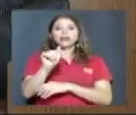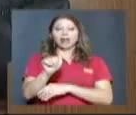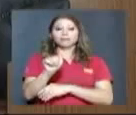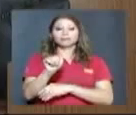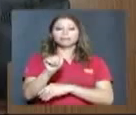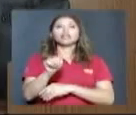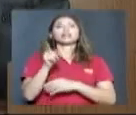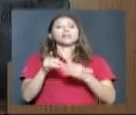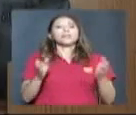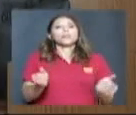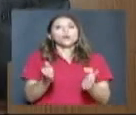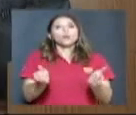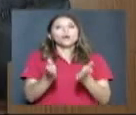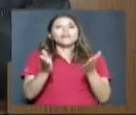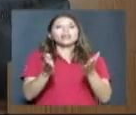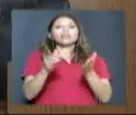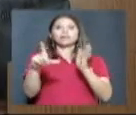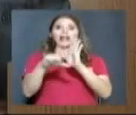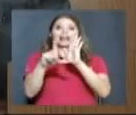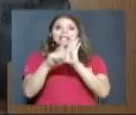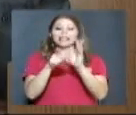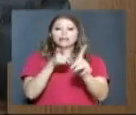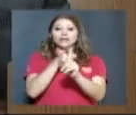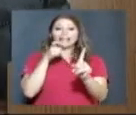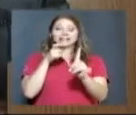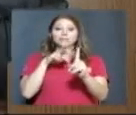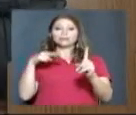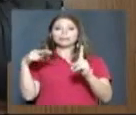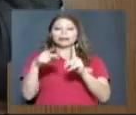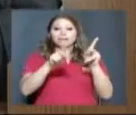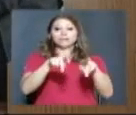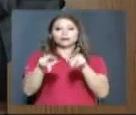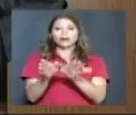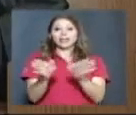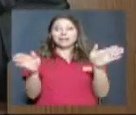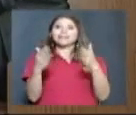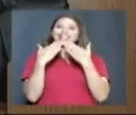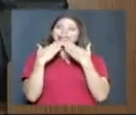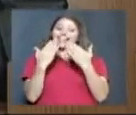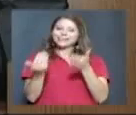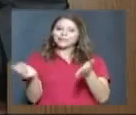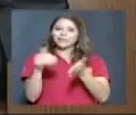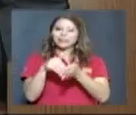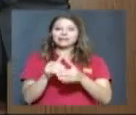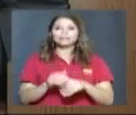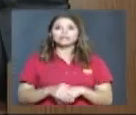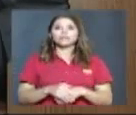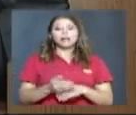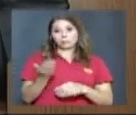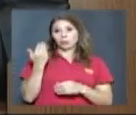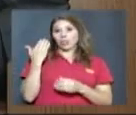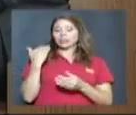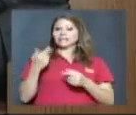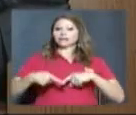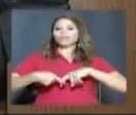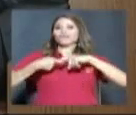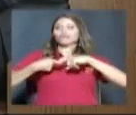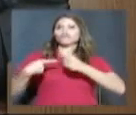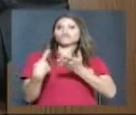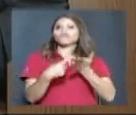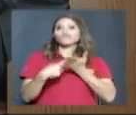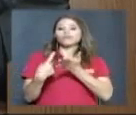una legislación desde la iniciativa ciudadana. Muchas gracias por acompañarnos otra vez y quedamos en la picota con una discusión